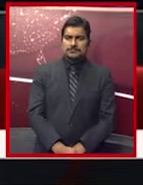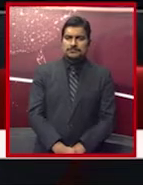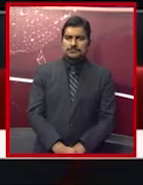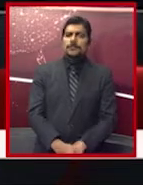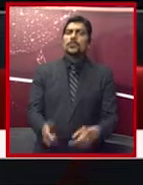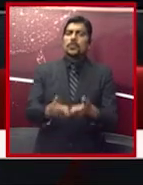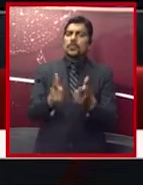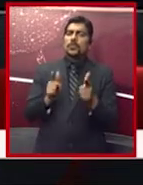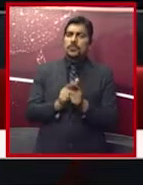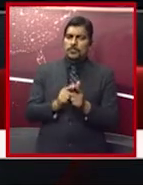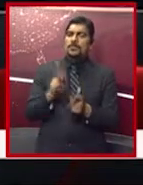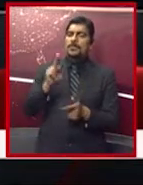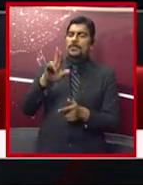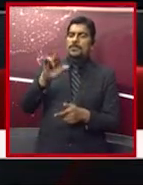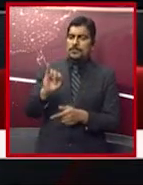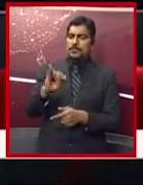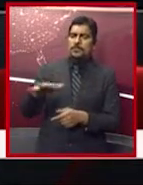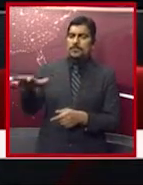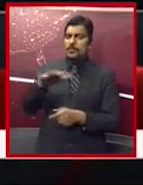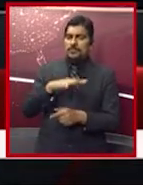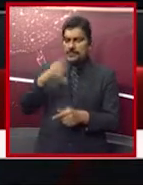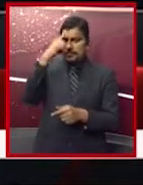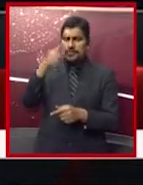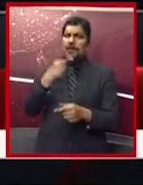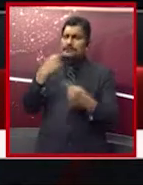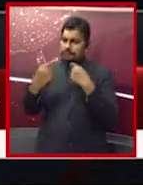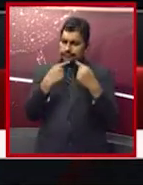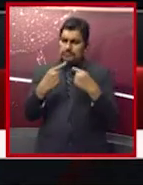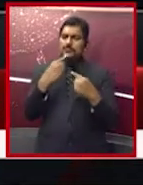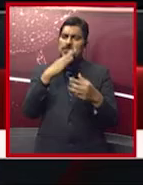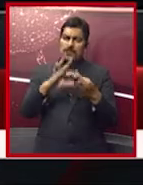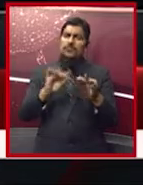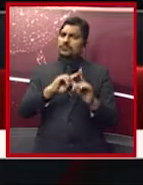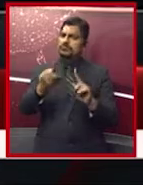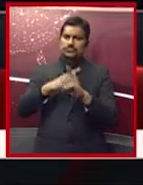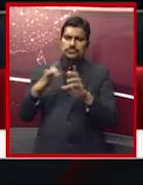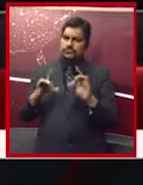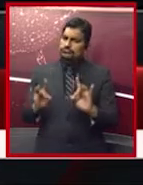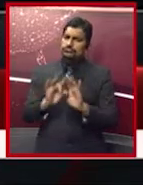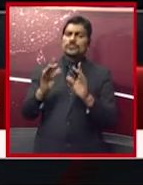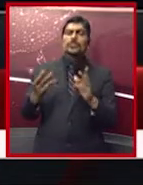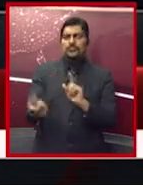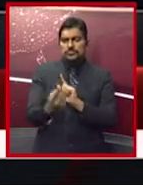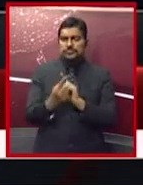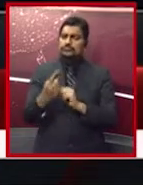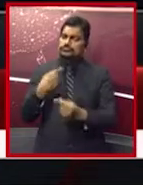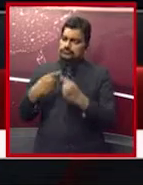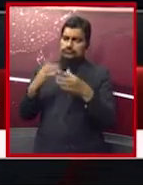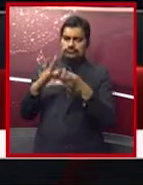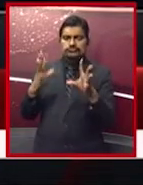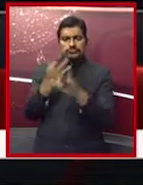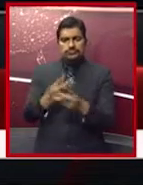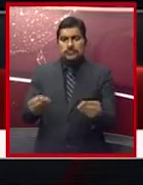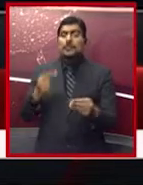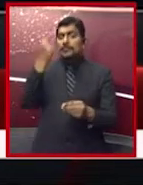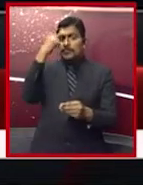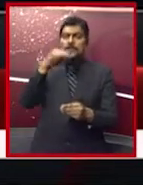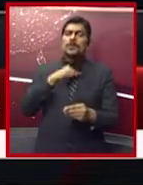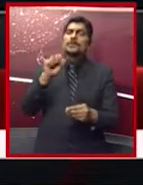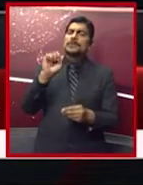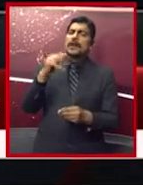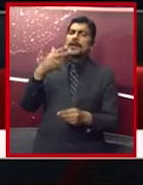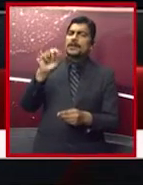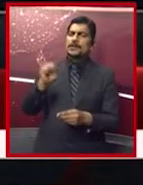El grupo parlamentario del PRI se pronunció por el diálogo ante cualquier situación que se tenga que resolver. El senador Gerardo Sánchez García reconoció